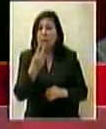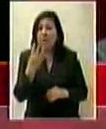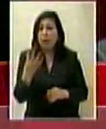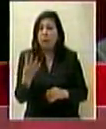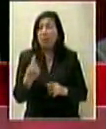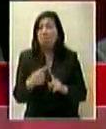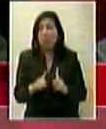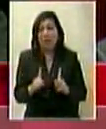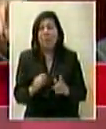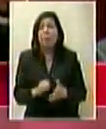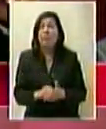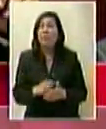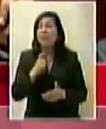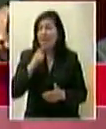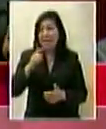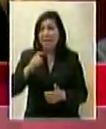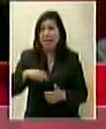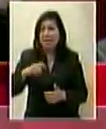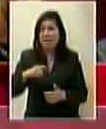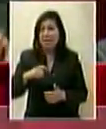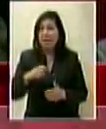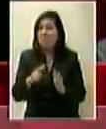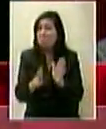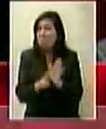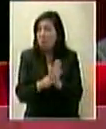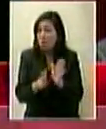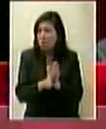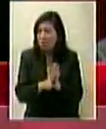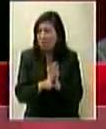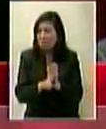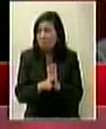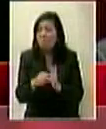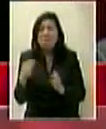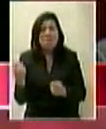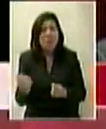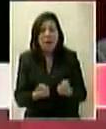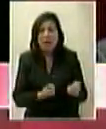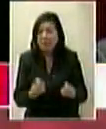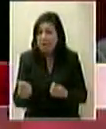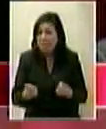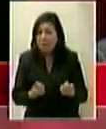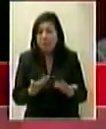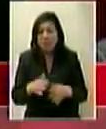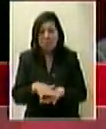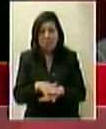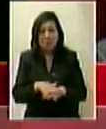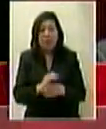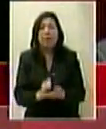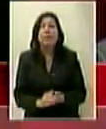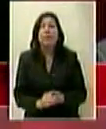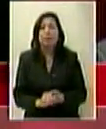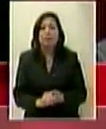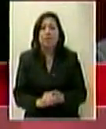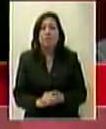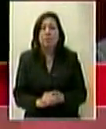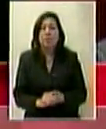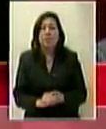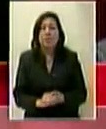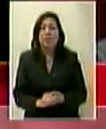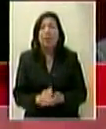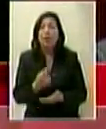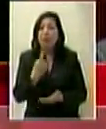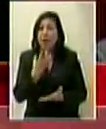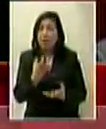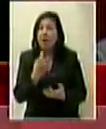2010-2024, pero obviamente necesita de voluntad política para dinamizar e implementar este plan. Finalmente, invoco a